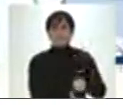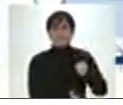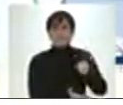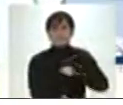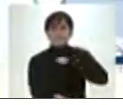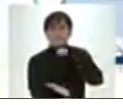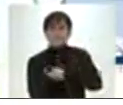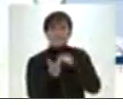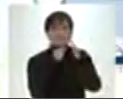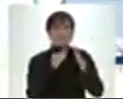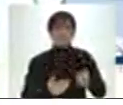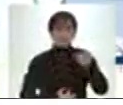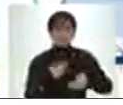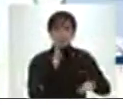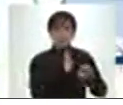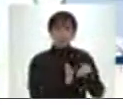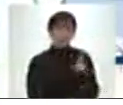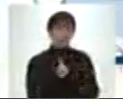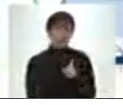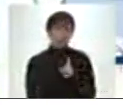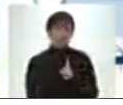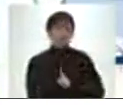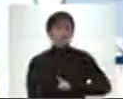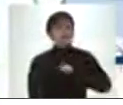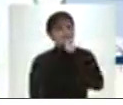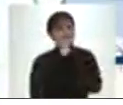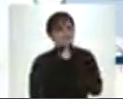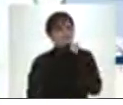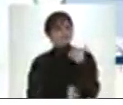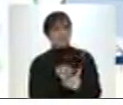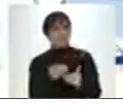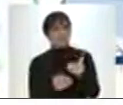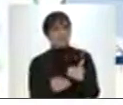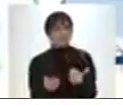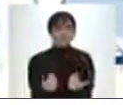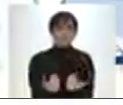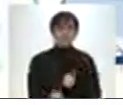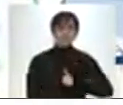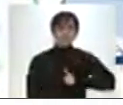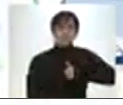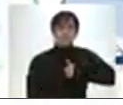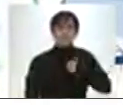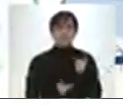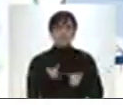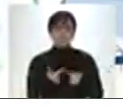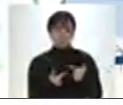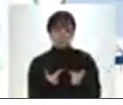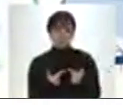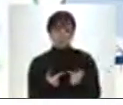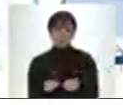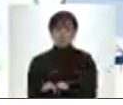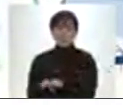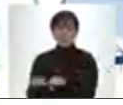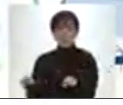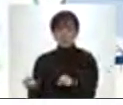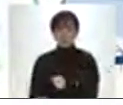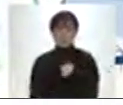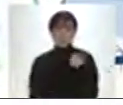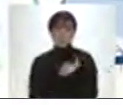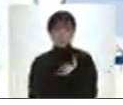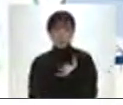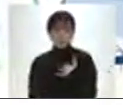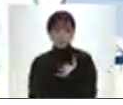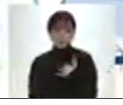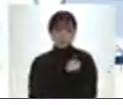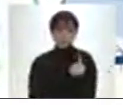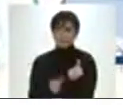Sin duda que tenemos mucho por lo cual avanzar. Y eso requiere voluntad política, un acuerdo importante entre los